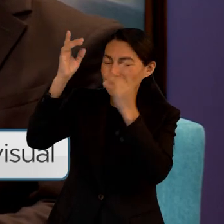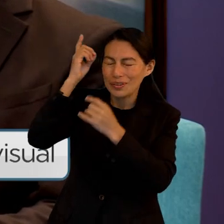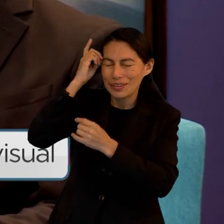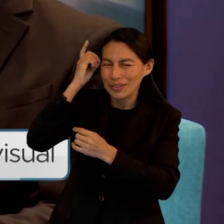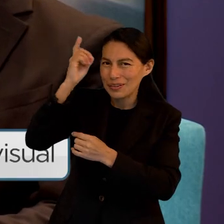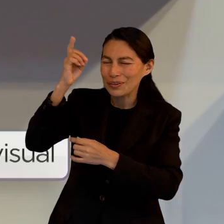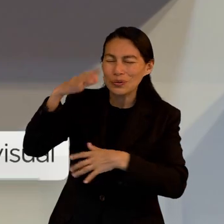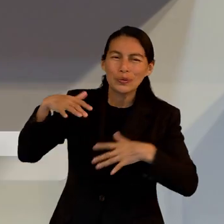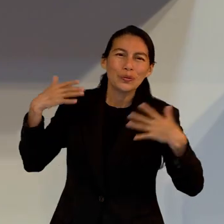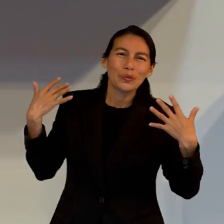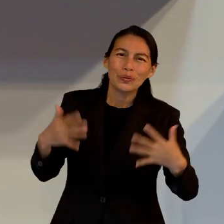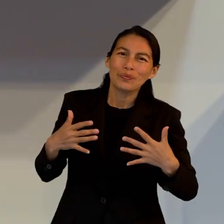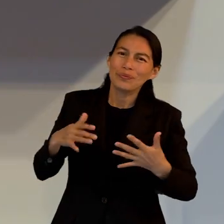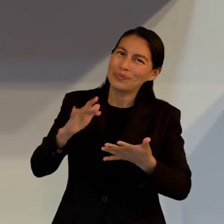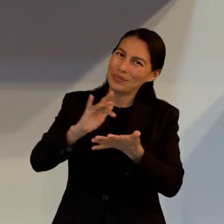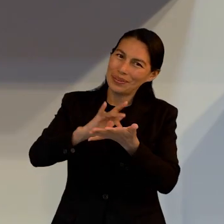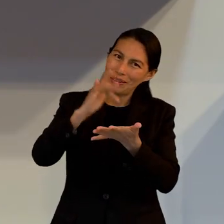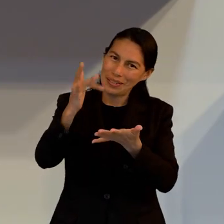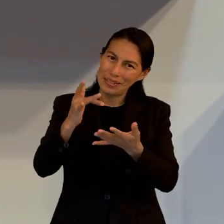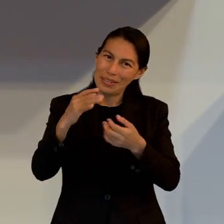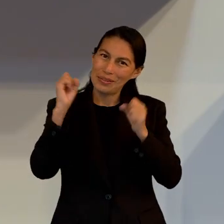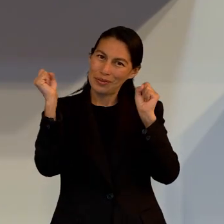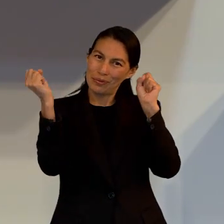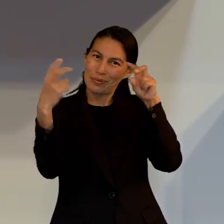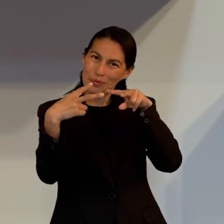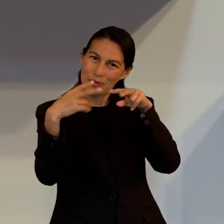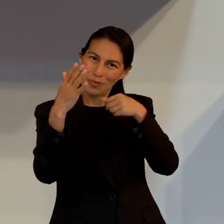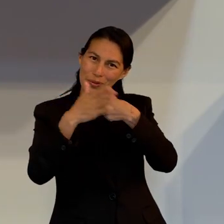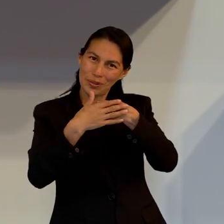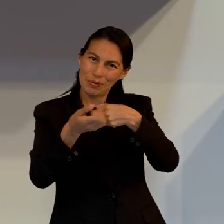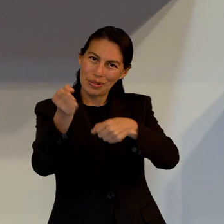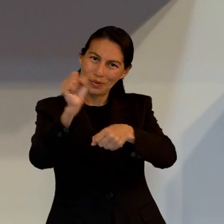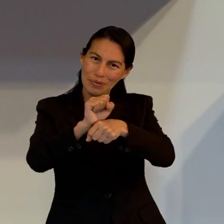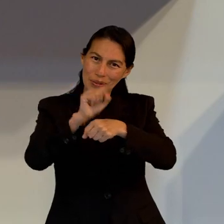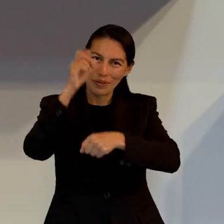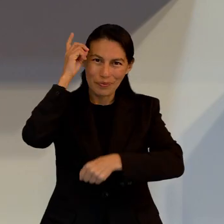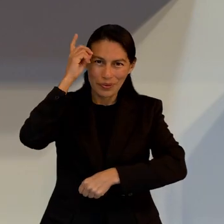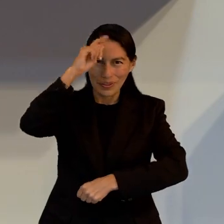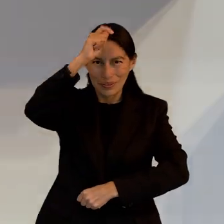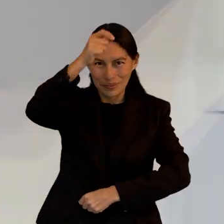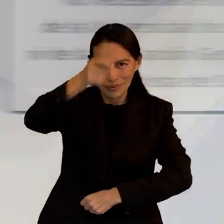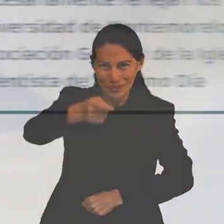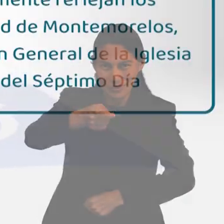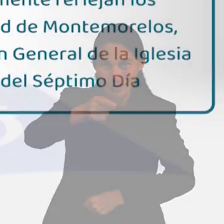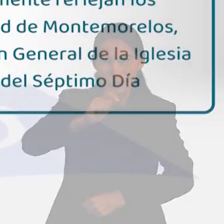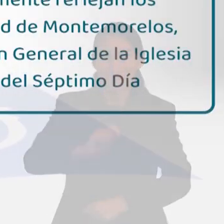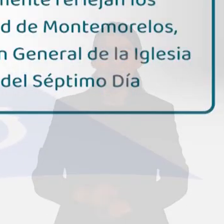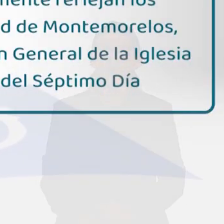el espíritu sano muy bien gracias nos vemos la próxima semana dios los bendiga